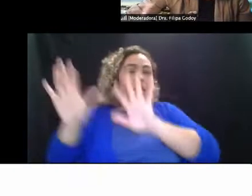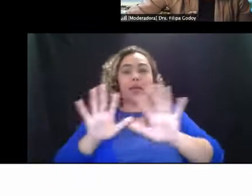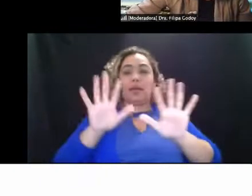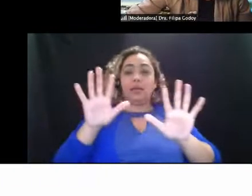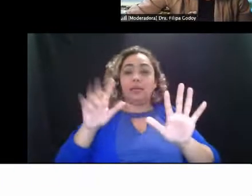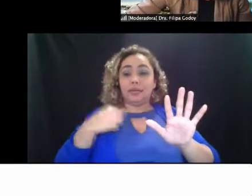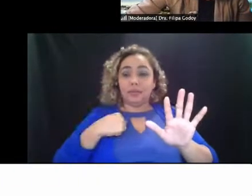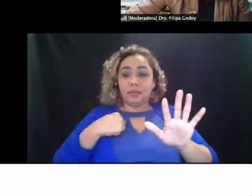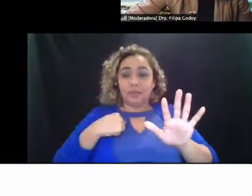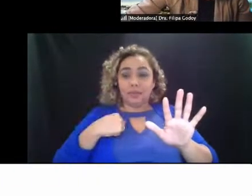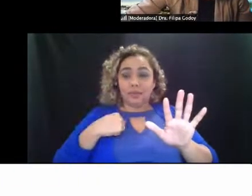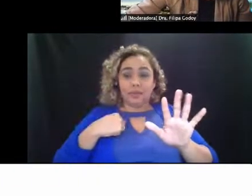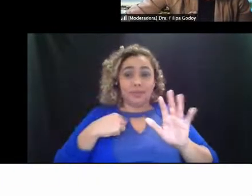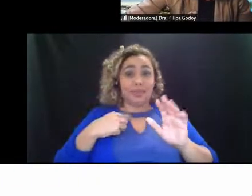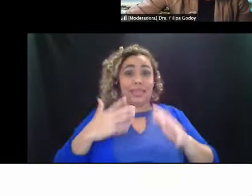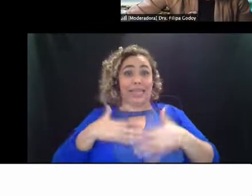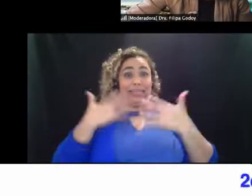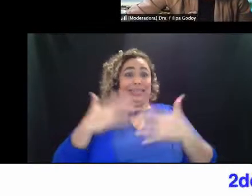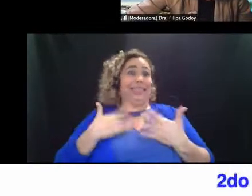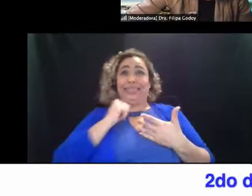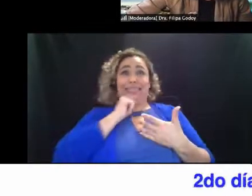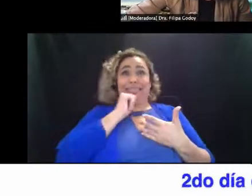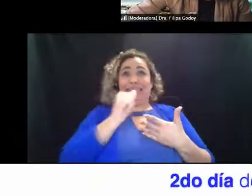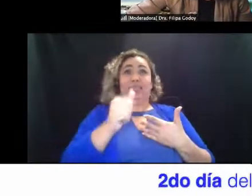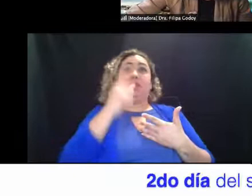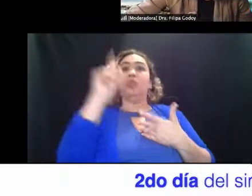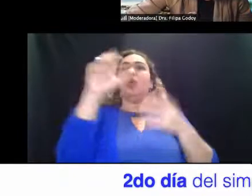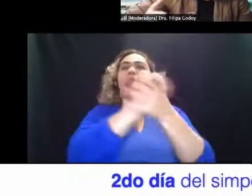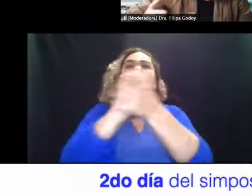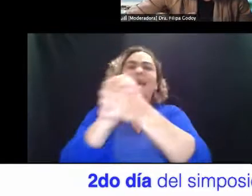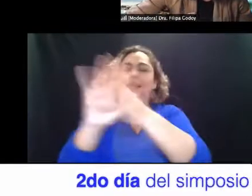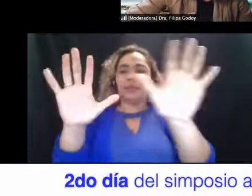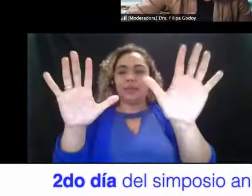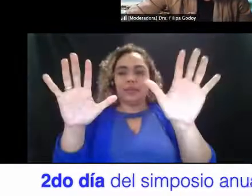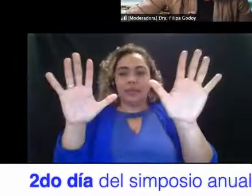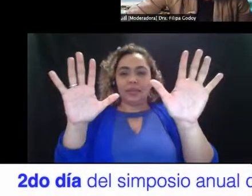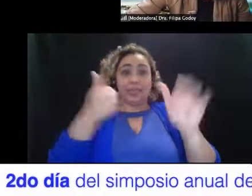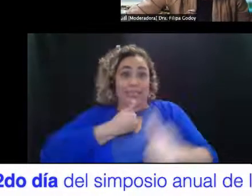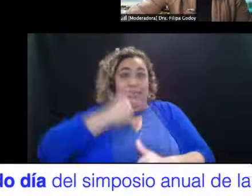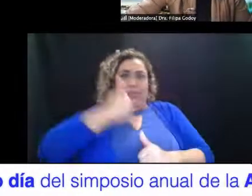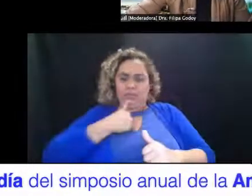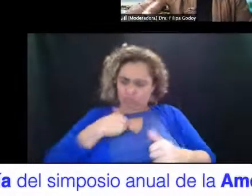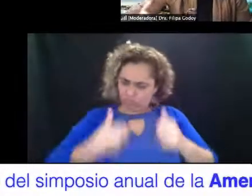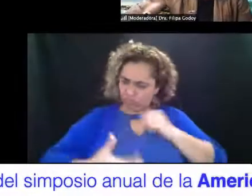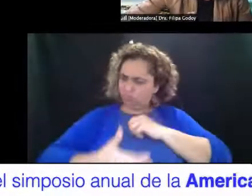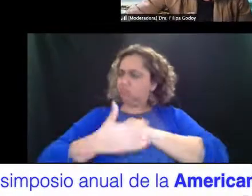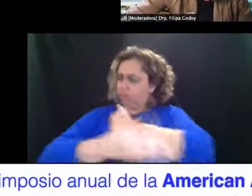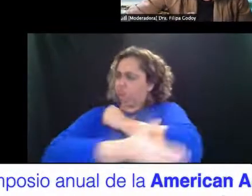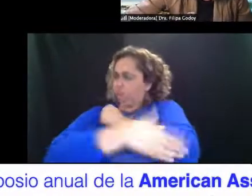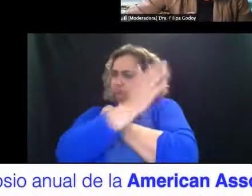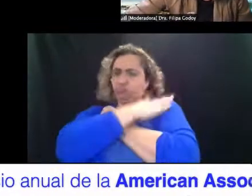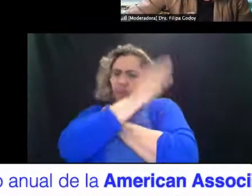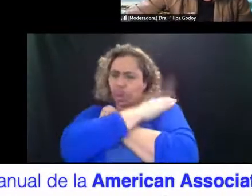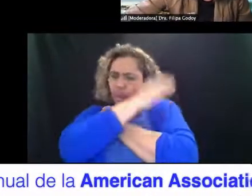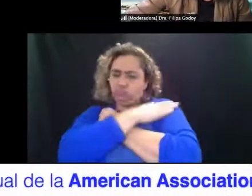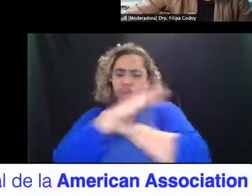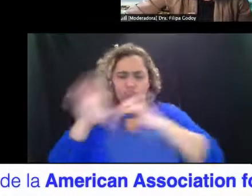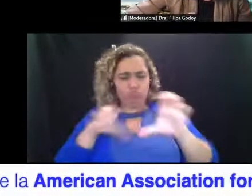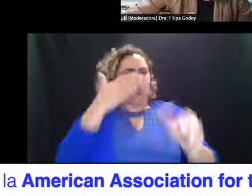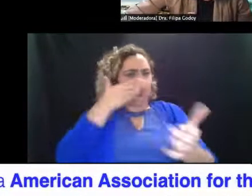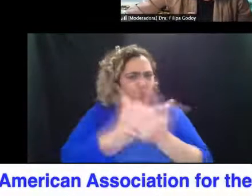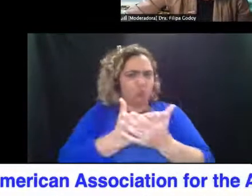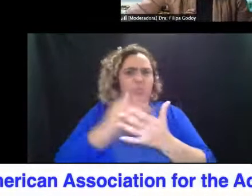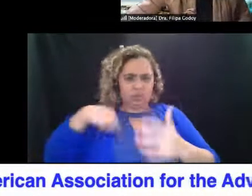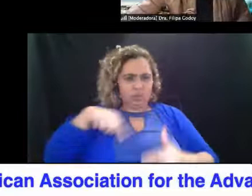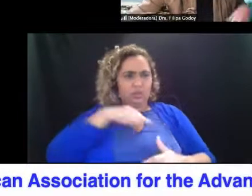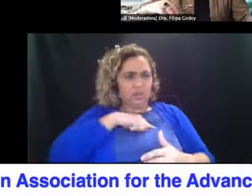felicidades. La palabra, we have to congratulate ourselves for what we're doing and what we're giving to society.